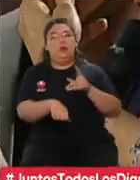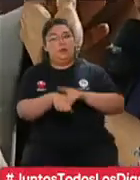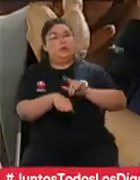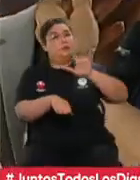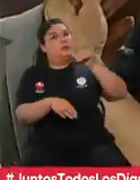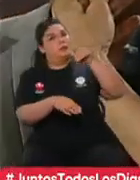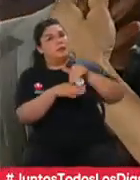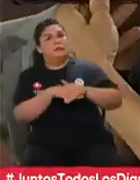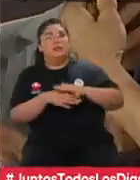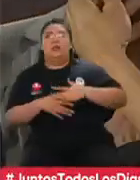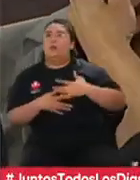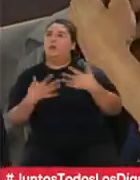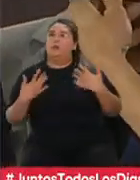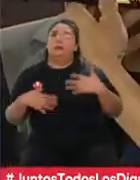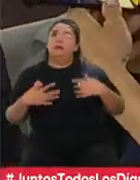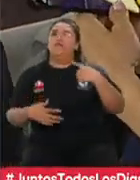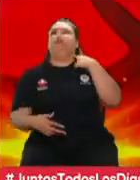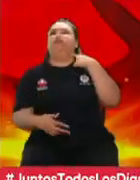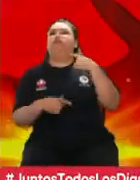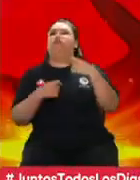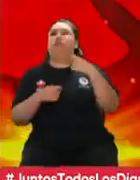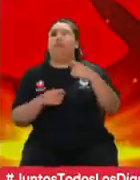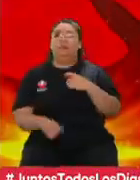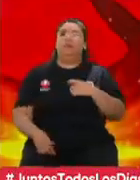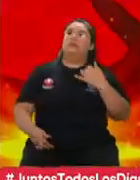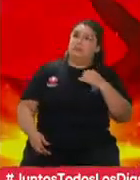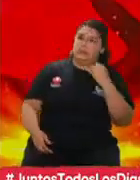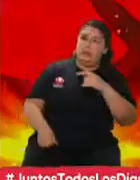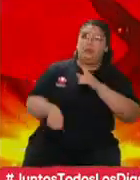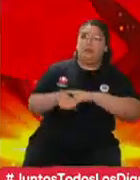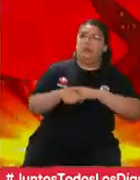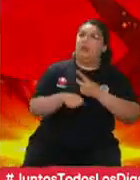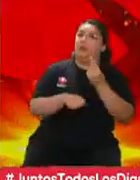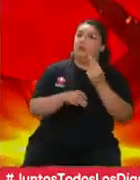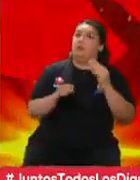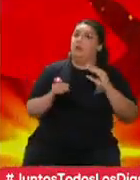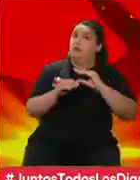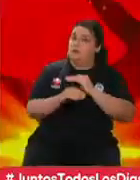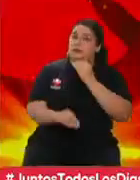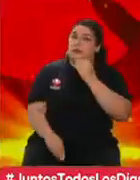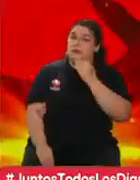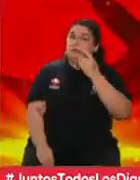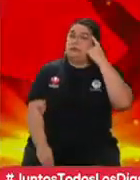en la olla, como sí, ustedes. Sí, a las 12 de la noche también. A las 6. Pero entonces, sí,